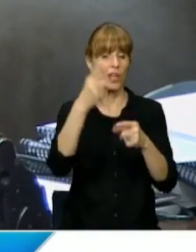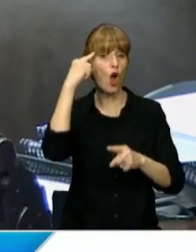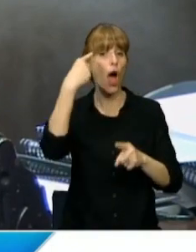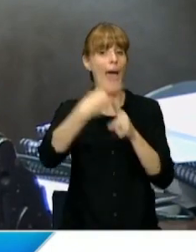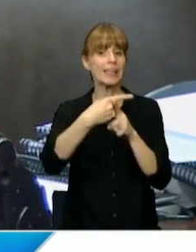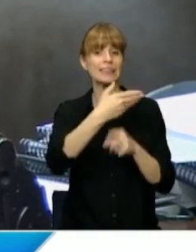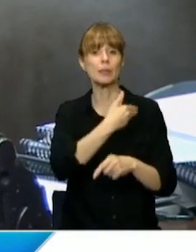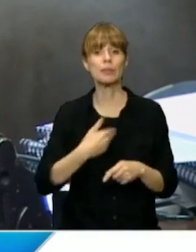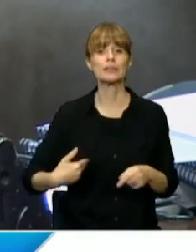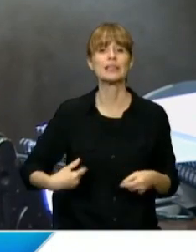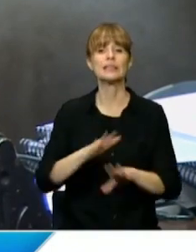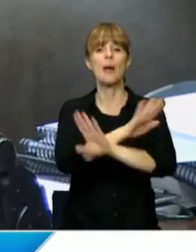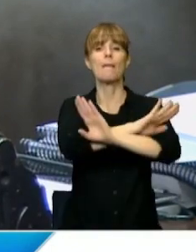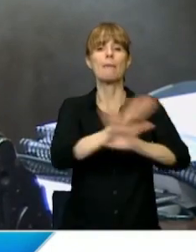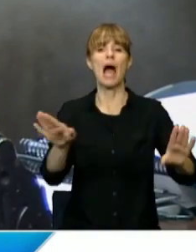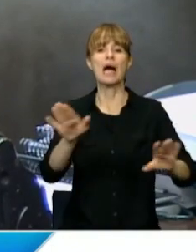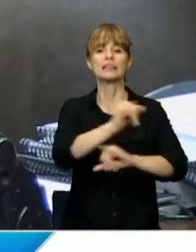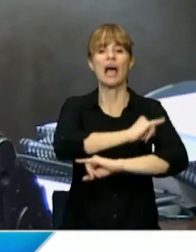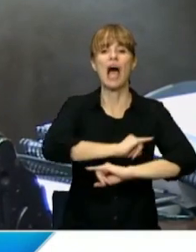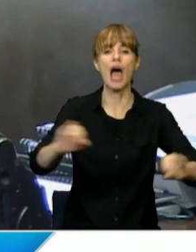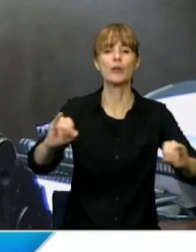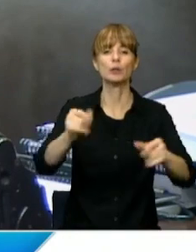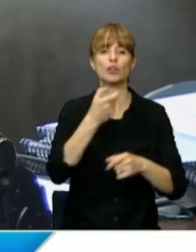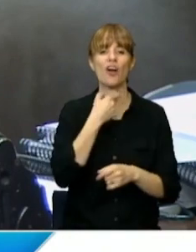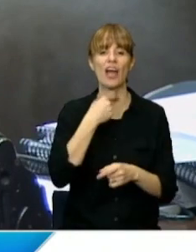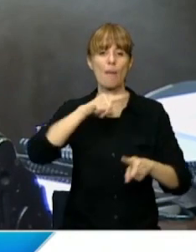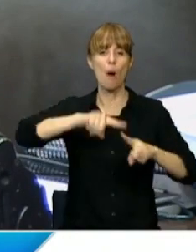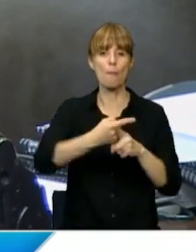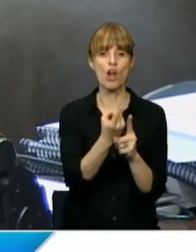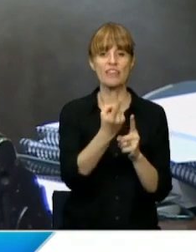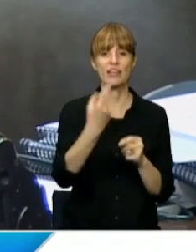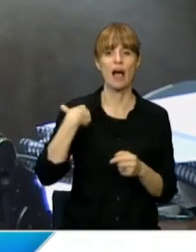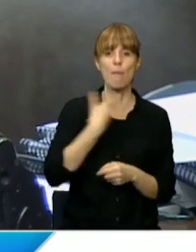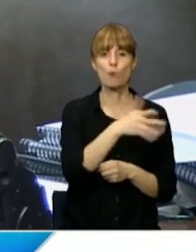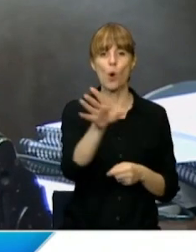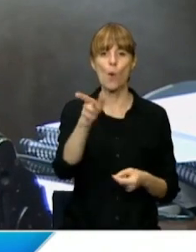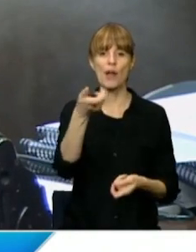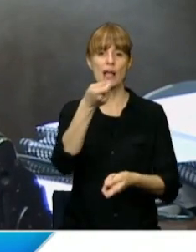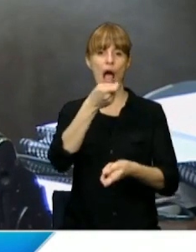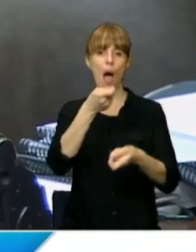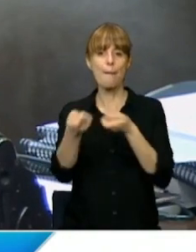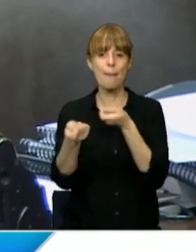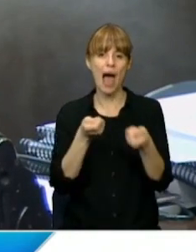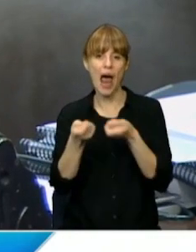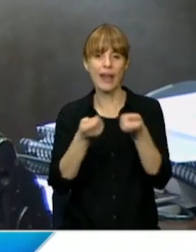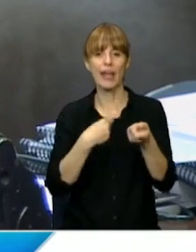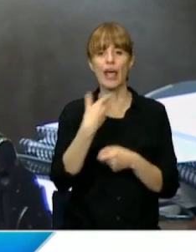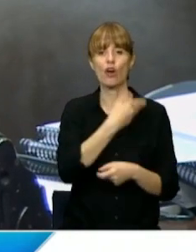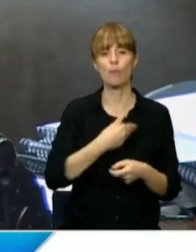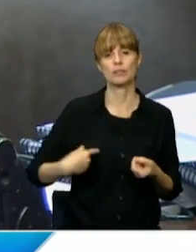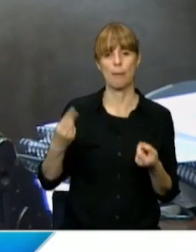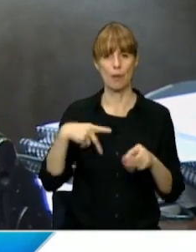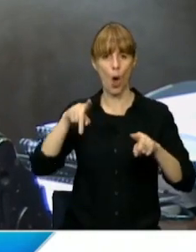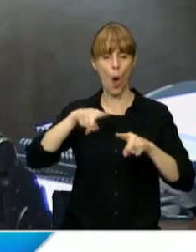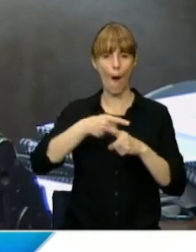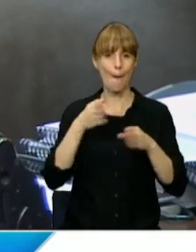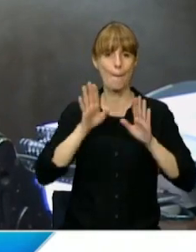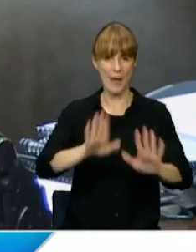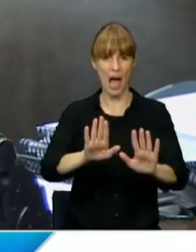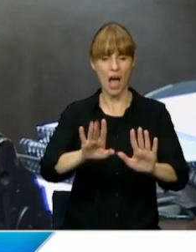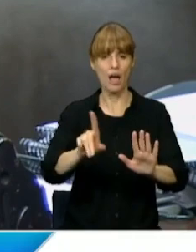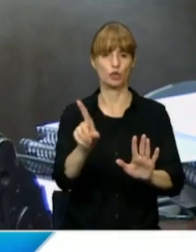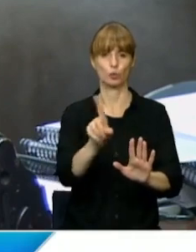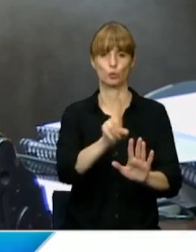expresidenta. Basta de anuncios, queremos políticas públicas, más gestión. Es lo que queremos evaluar, pero no lo queremos paralizar. Eso es lo que